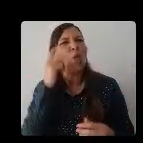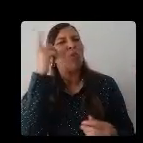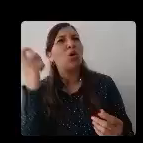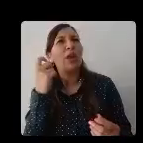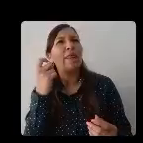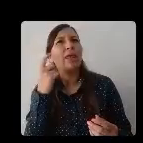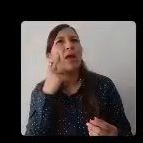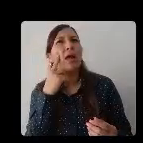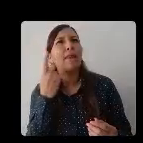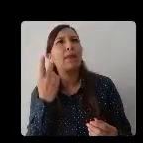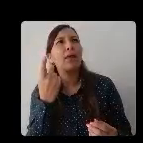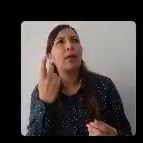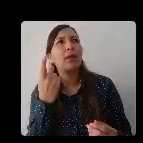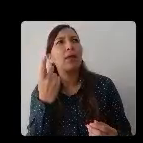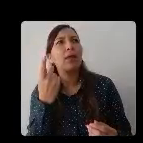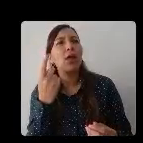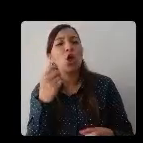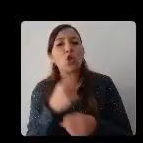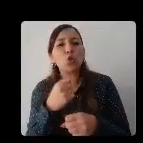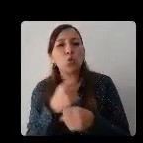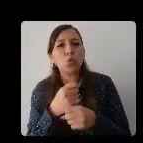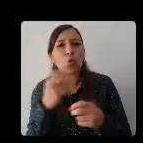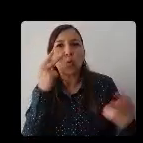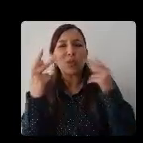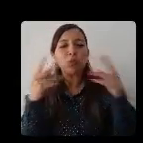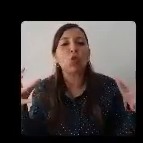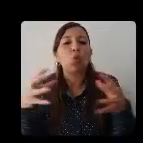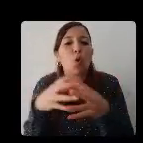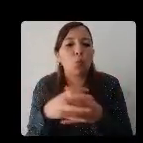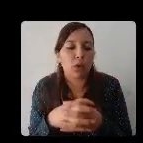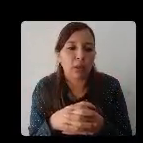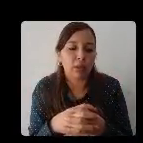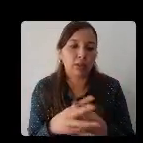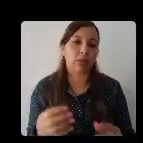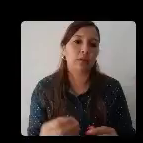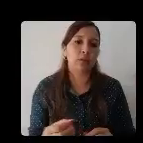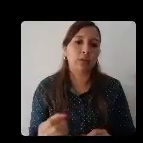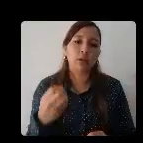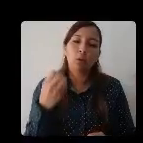Bueno, le voy con un poco, no tengo mucho tiempo, pero les voy a contar